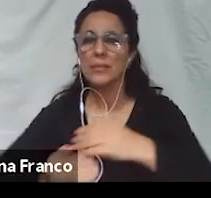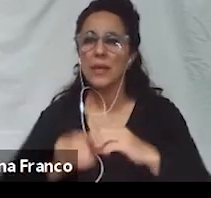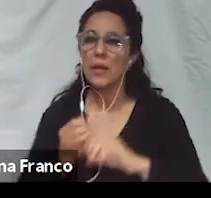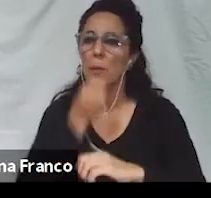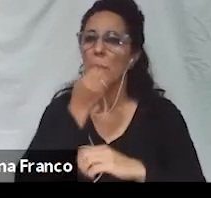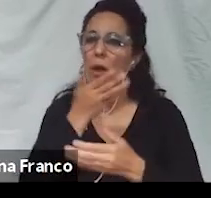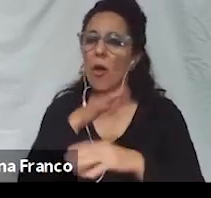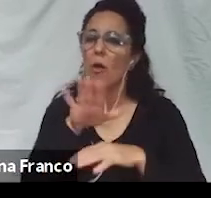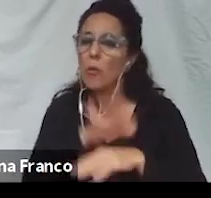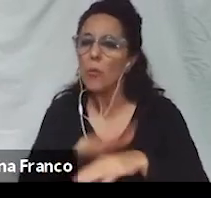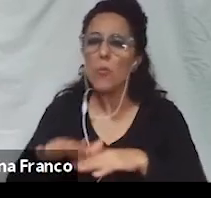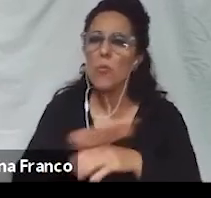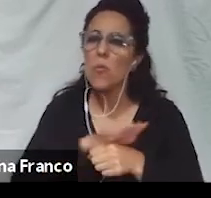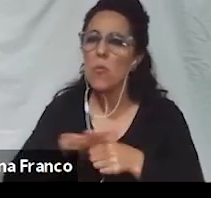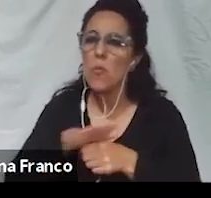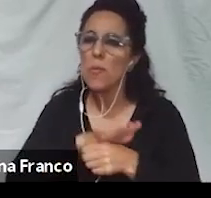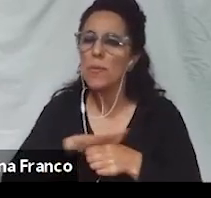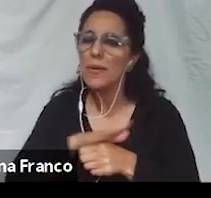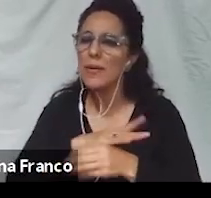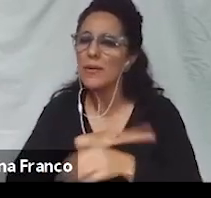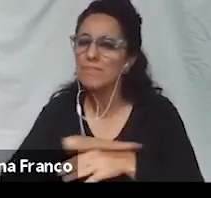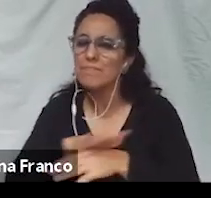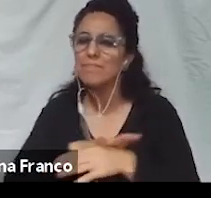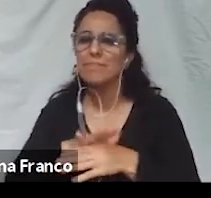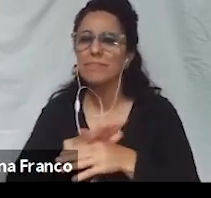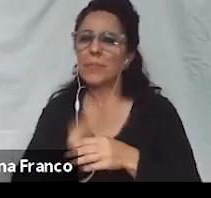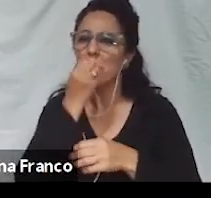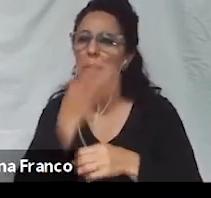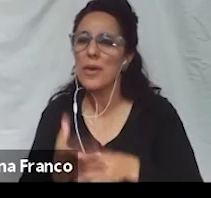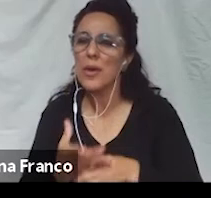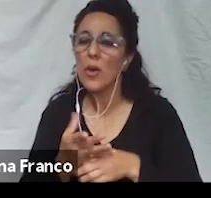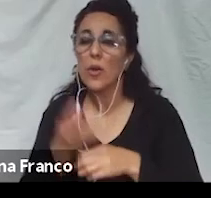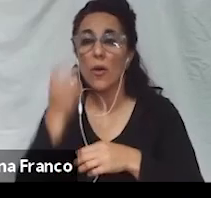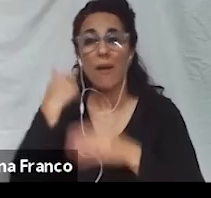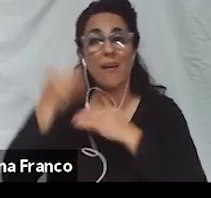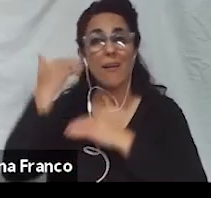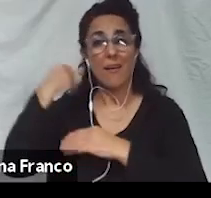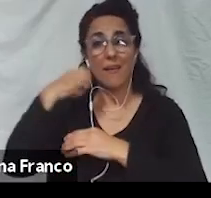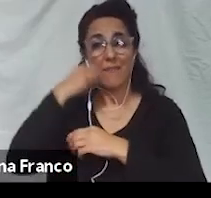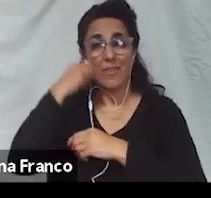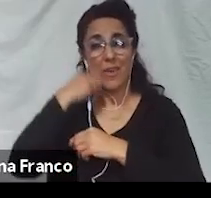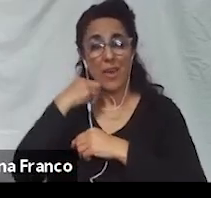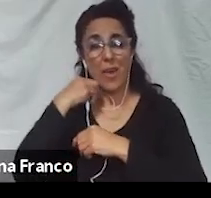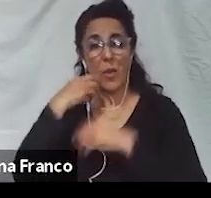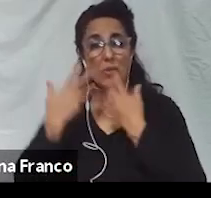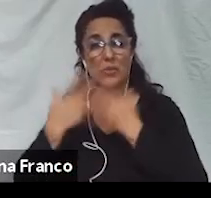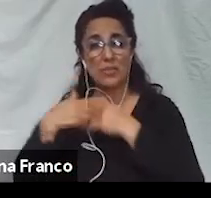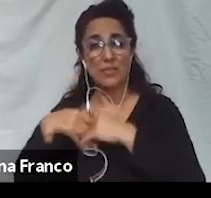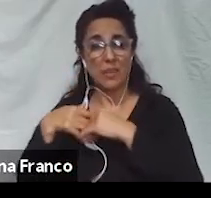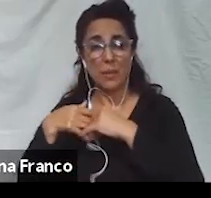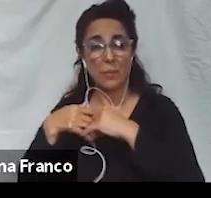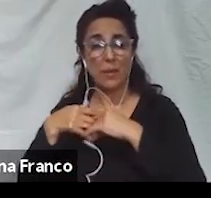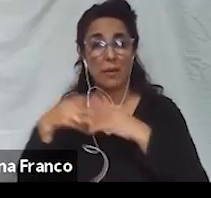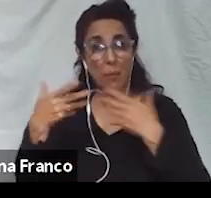para tratar de cubrir estos errores de accesibilidad. Entonces puede que si yo use una versión más vieja, encuentre más problemas